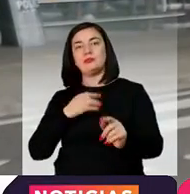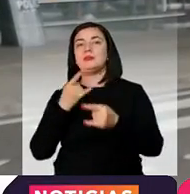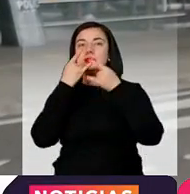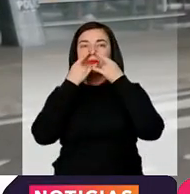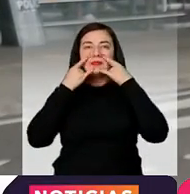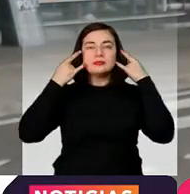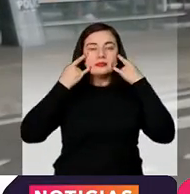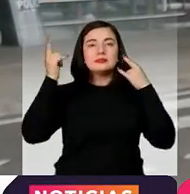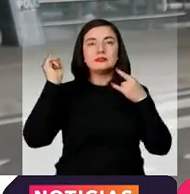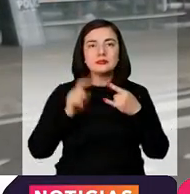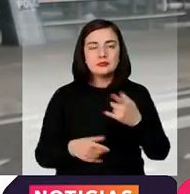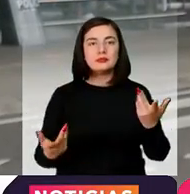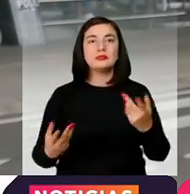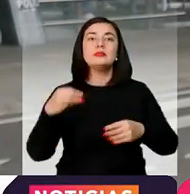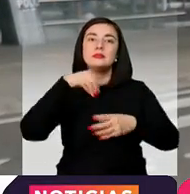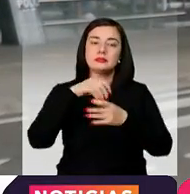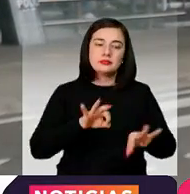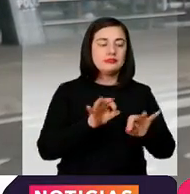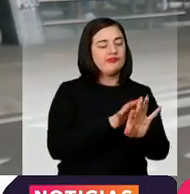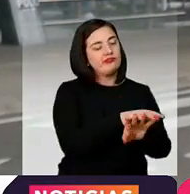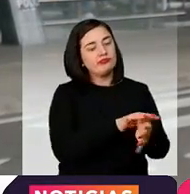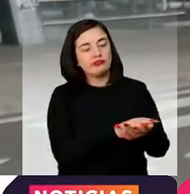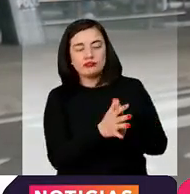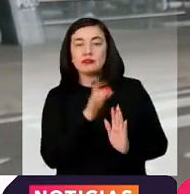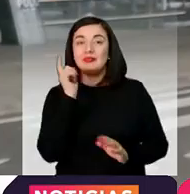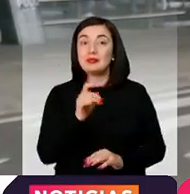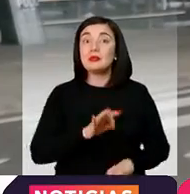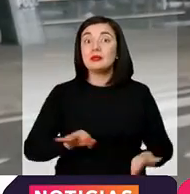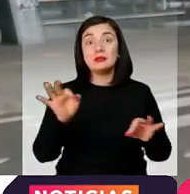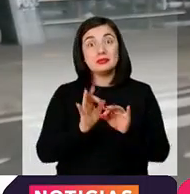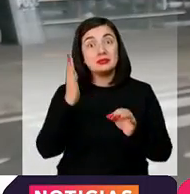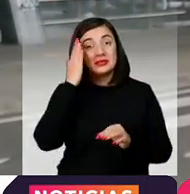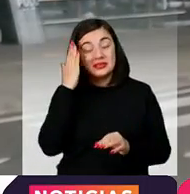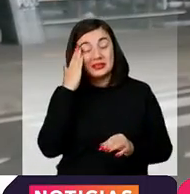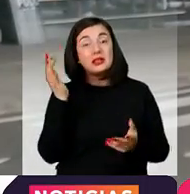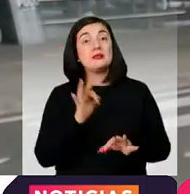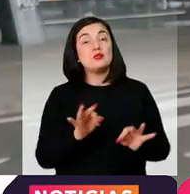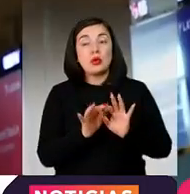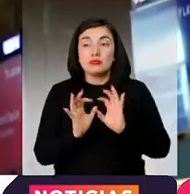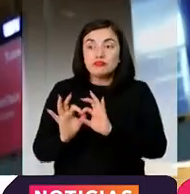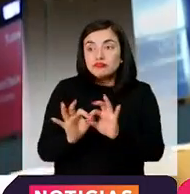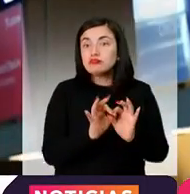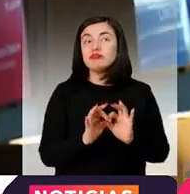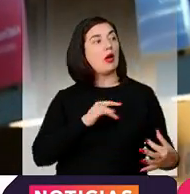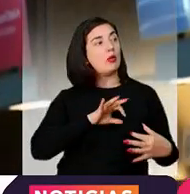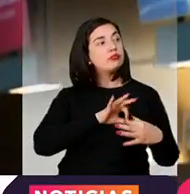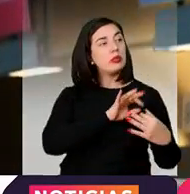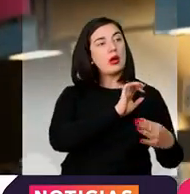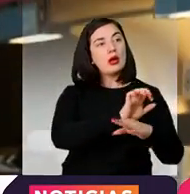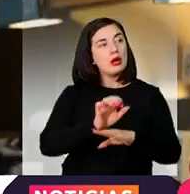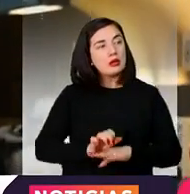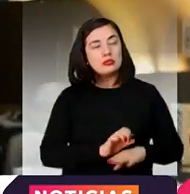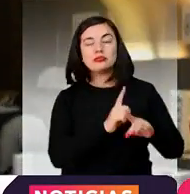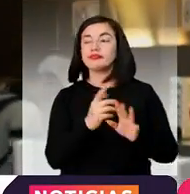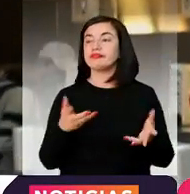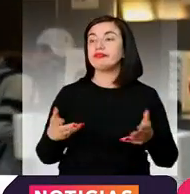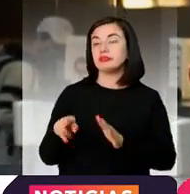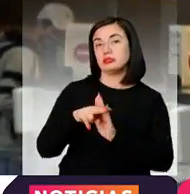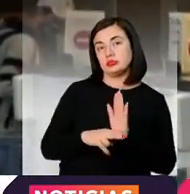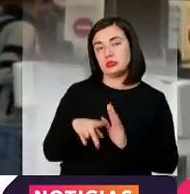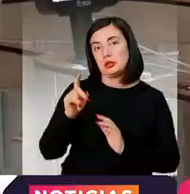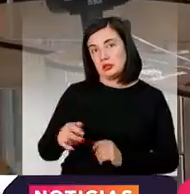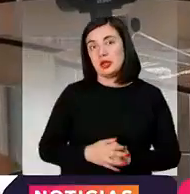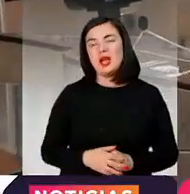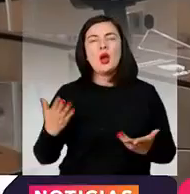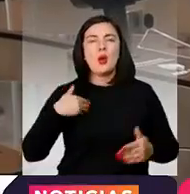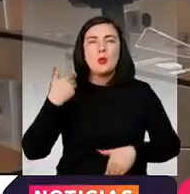interior haciendo el lavado de manos. Recordemos que esta operación es mancomunada con todas las autoridades aeroportuarias. Los reglamentos, procedimientos y protocolos